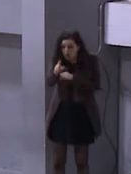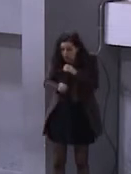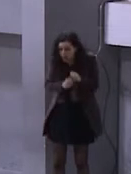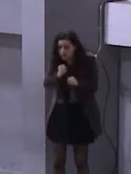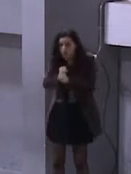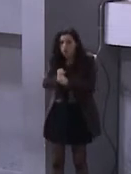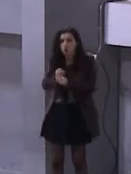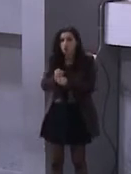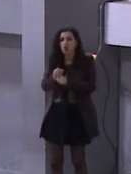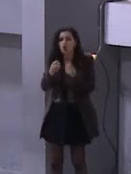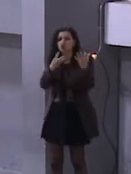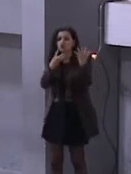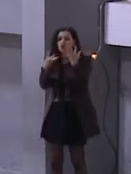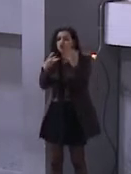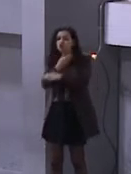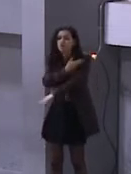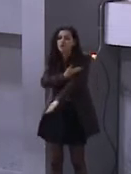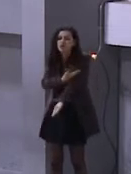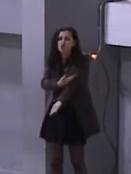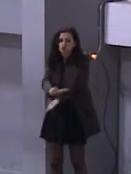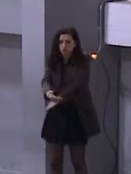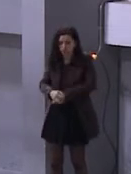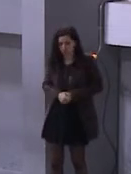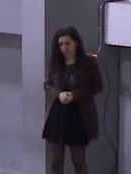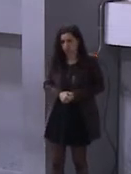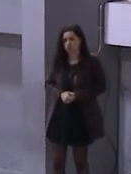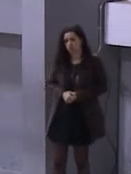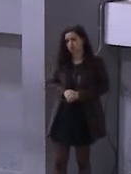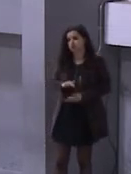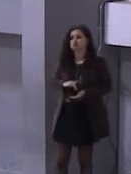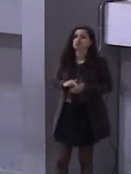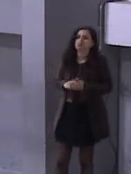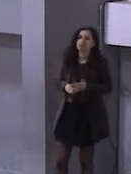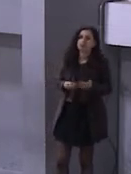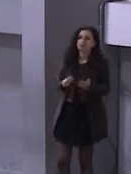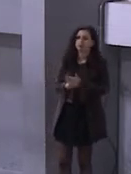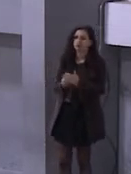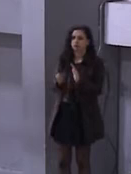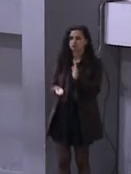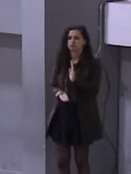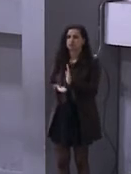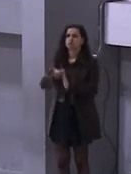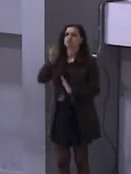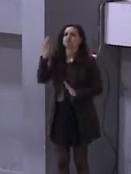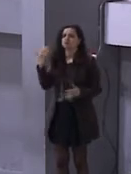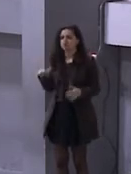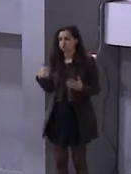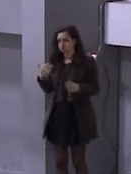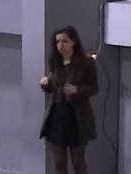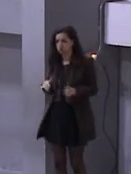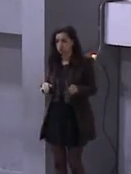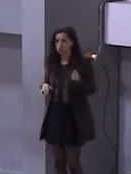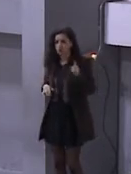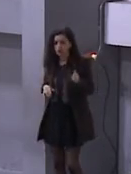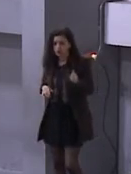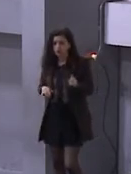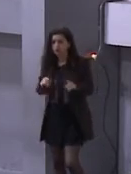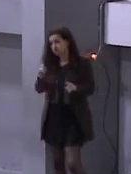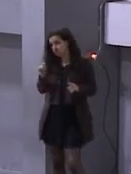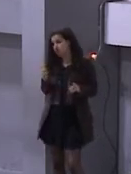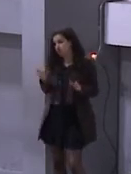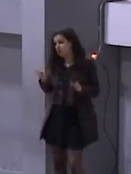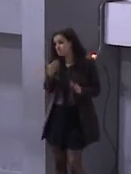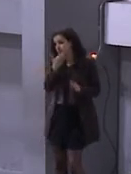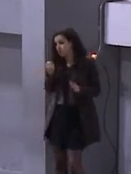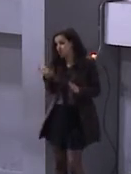800 millones de pesos al año, es decir, un costo bastante elevado. Con ese dinero era posible más